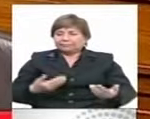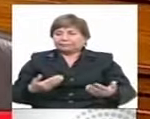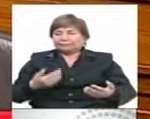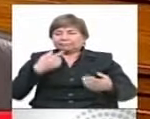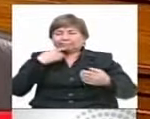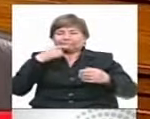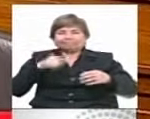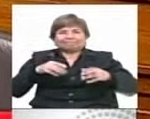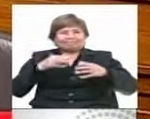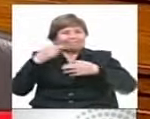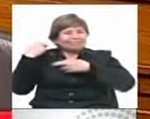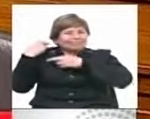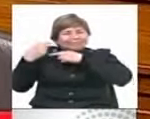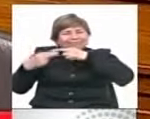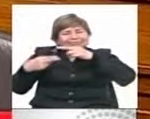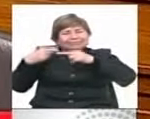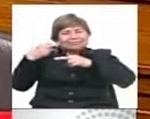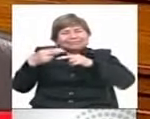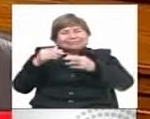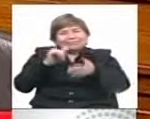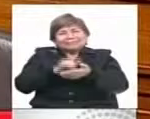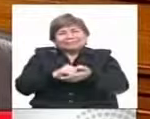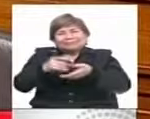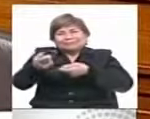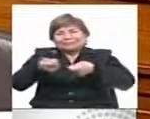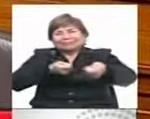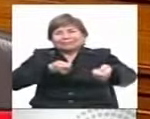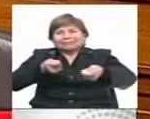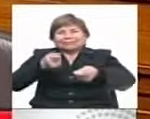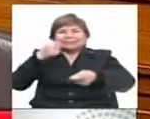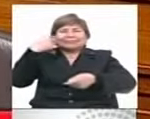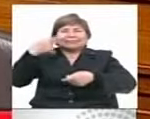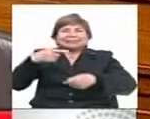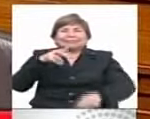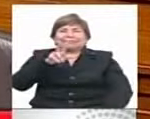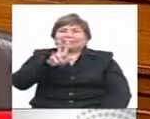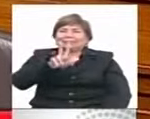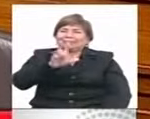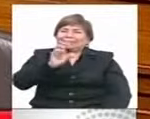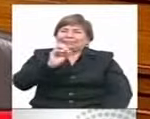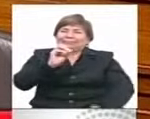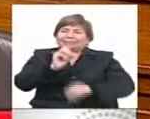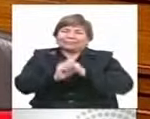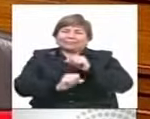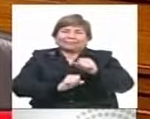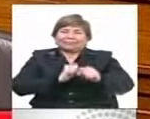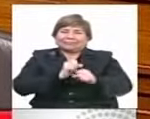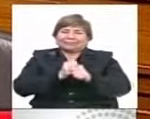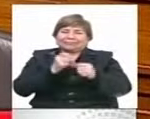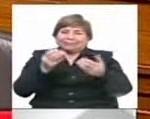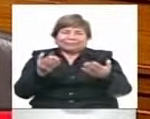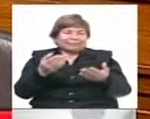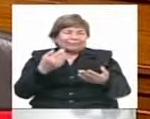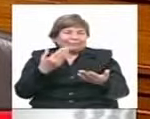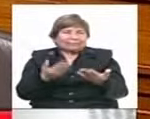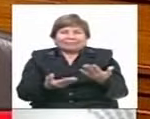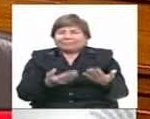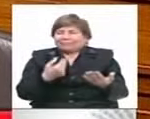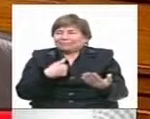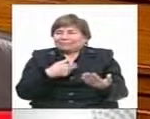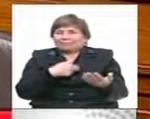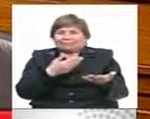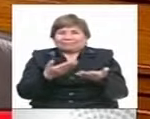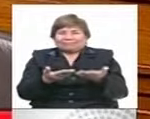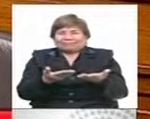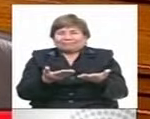Esta generación es la generación que va a gobernar por los próximos 30 años en el país y no merecemos